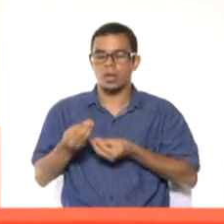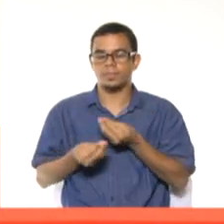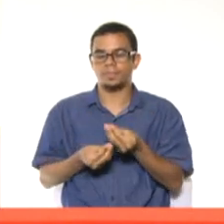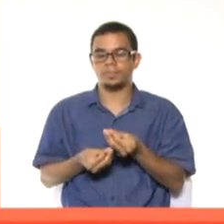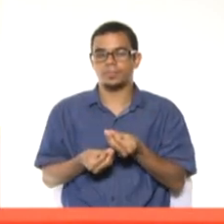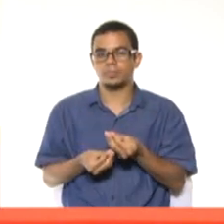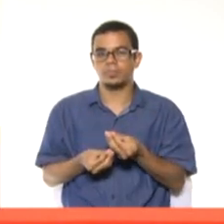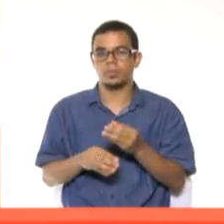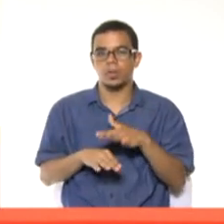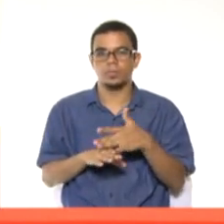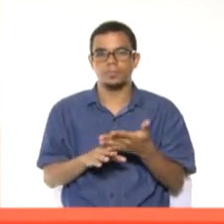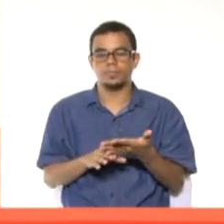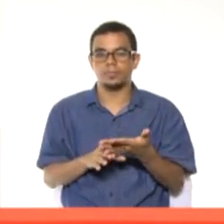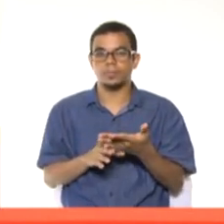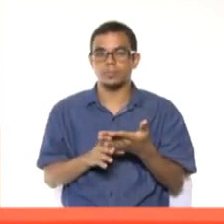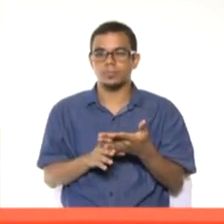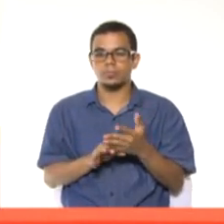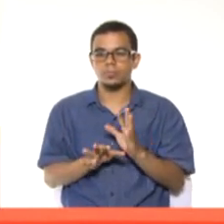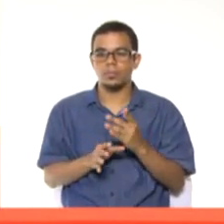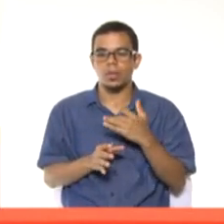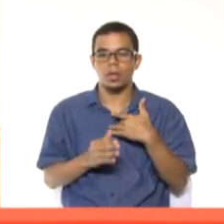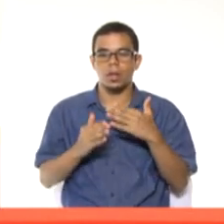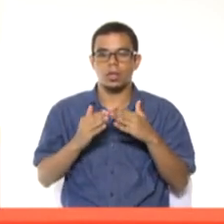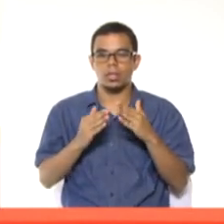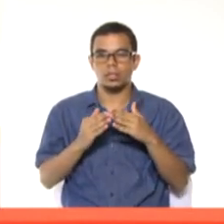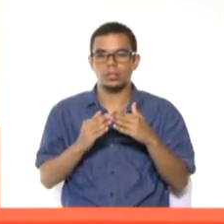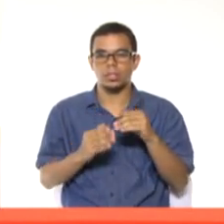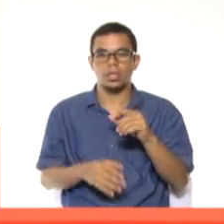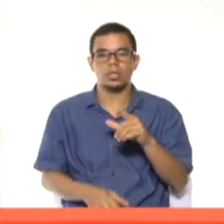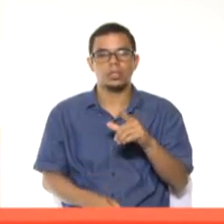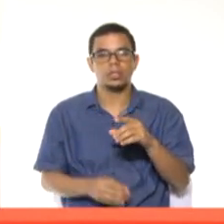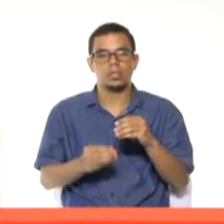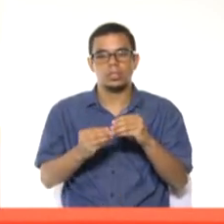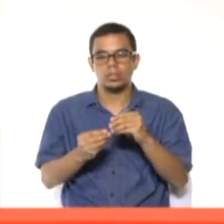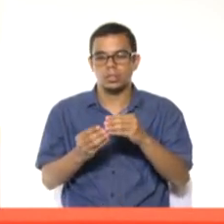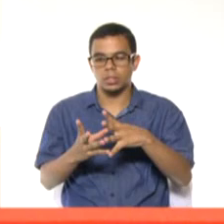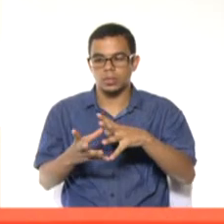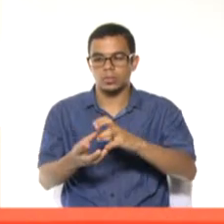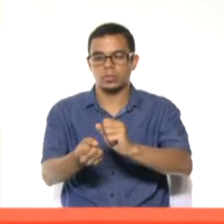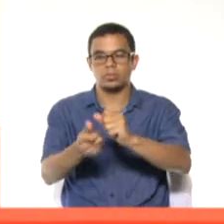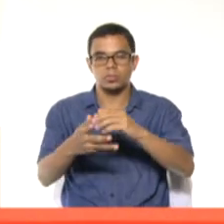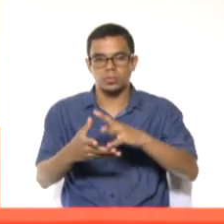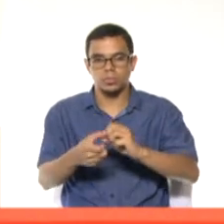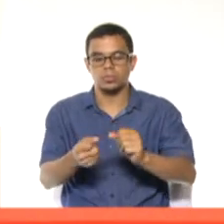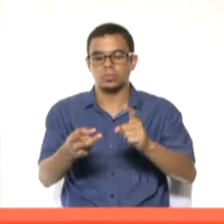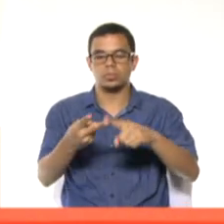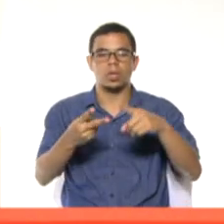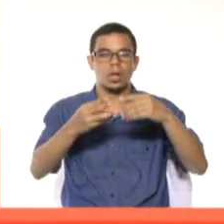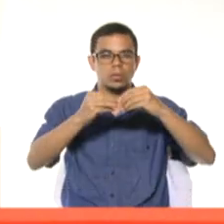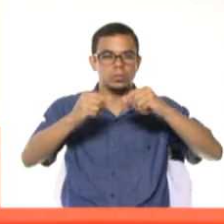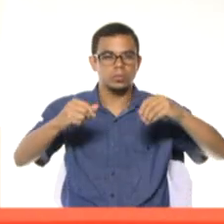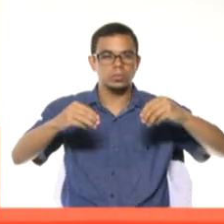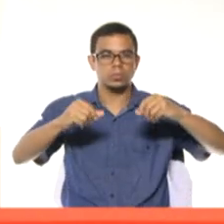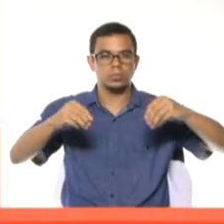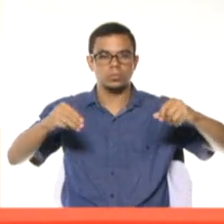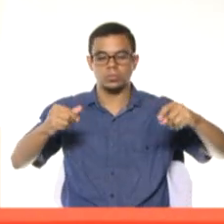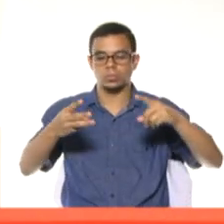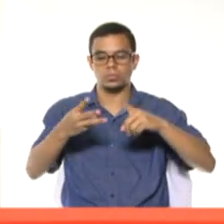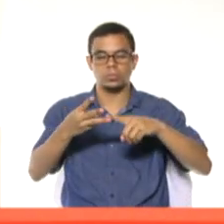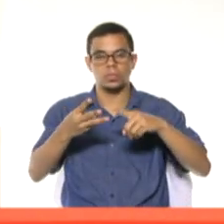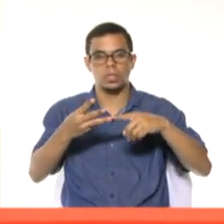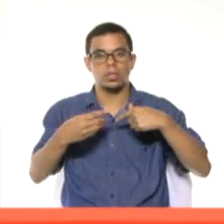fabricar, porque si yo en mi hogar tengo un suelo limoso, un suelo arcilloso, un suelo arenoso, yo lo